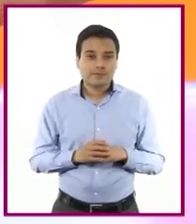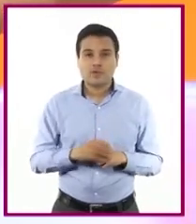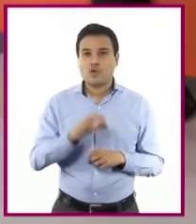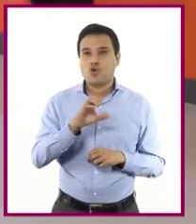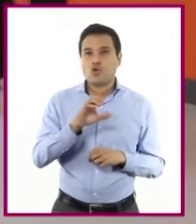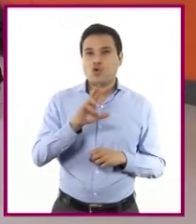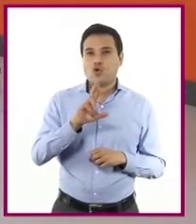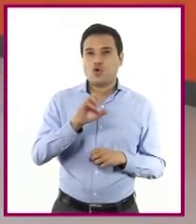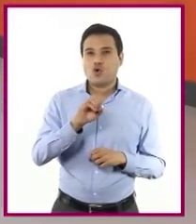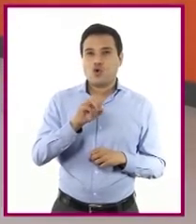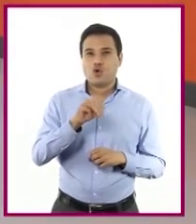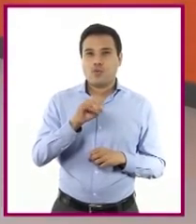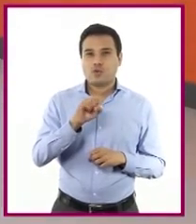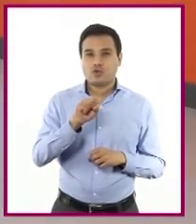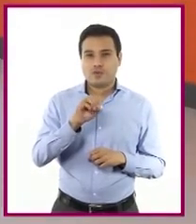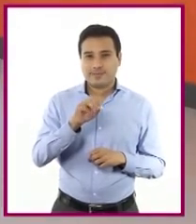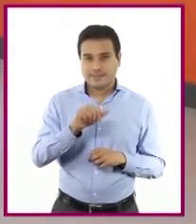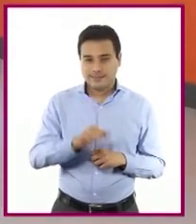Cromosoma.